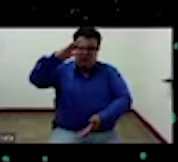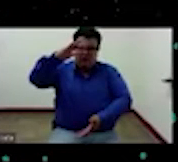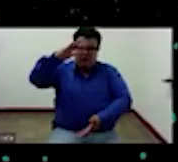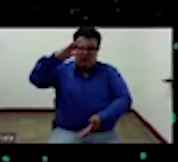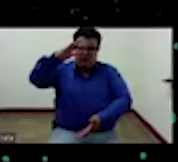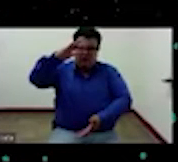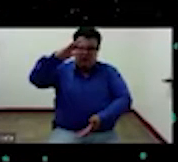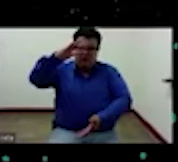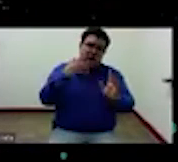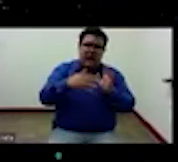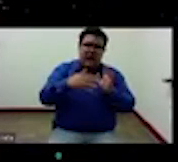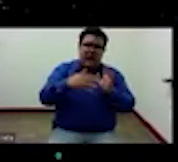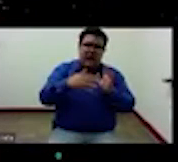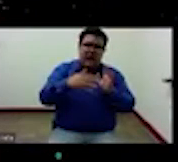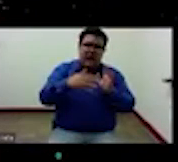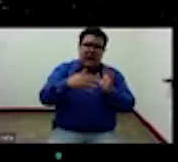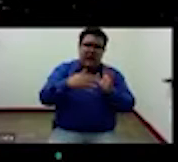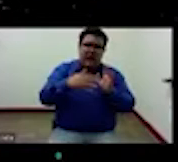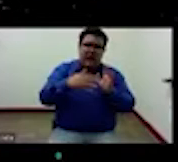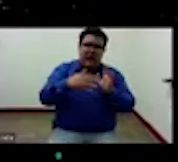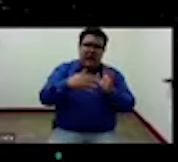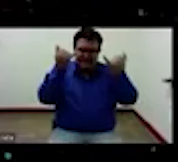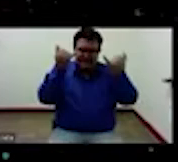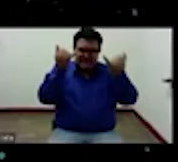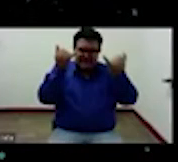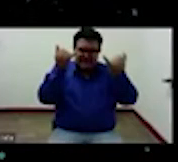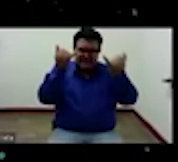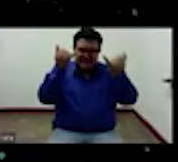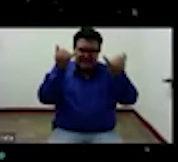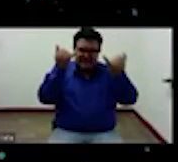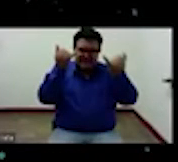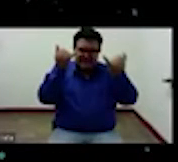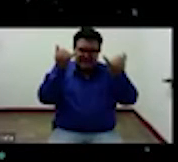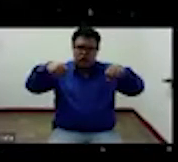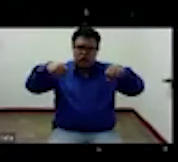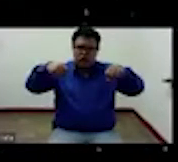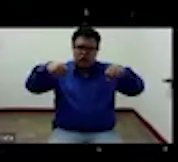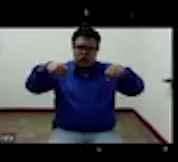un dispositivo con los discos y con los discos triturados para dibujar